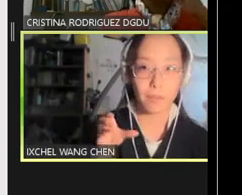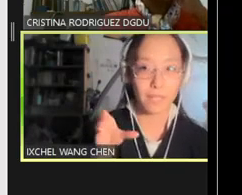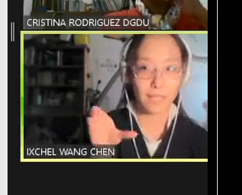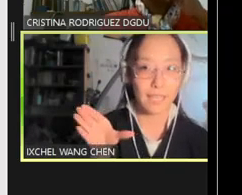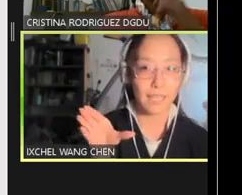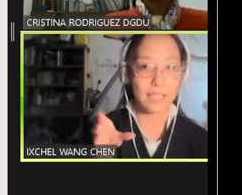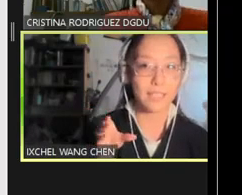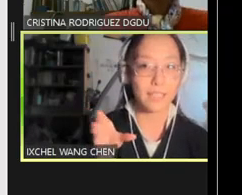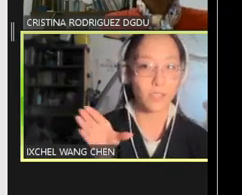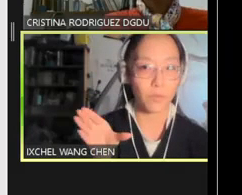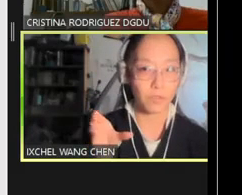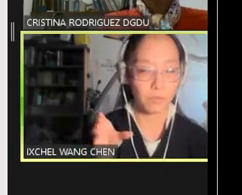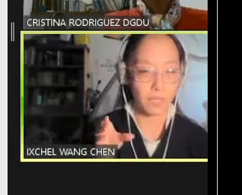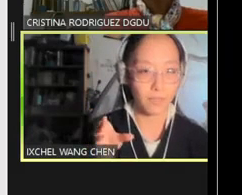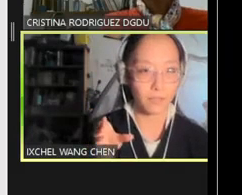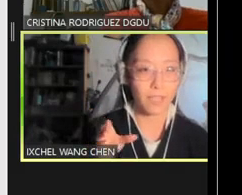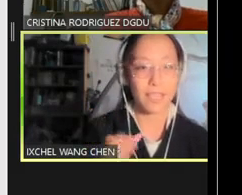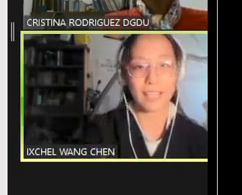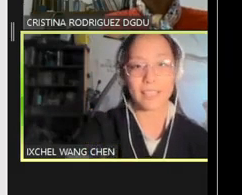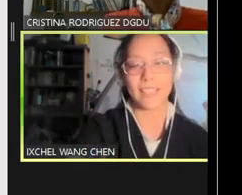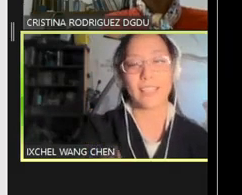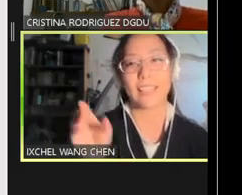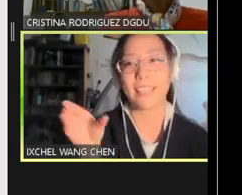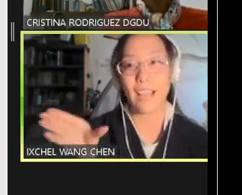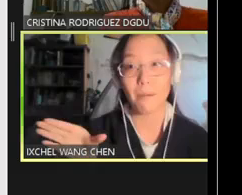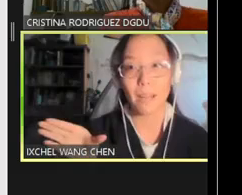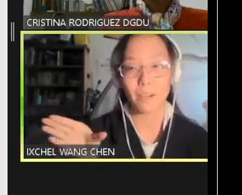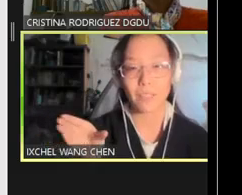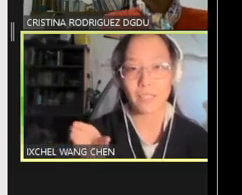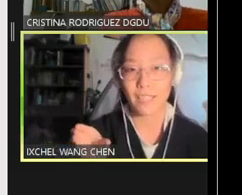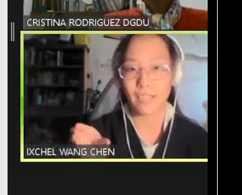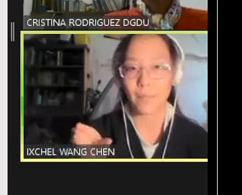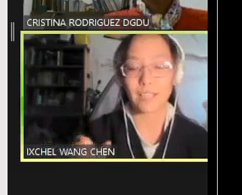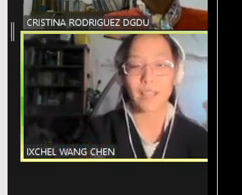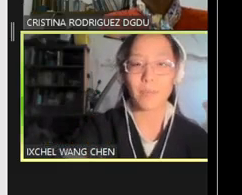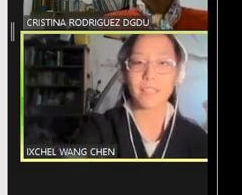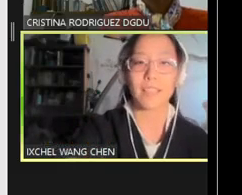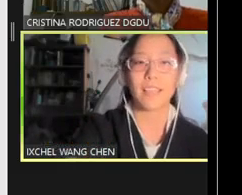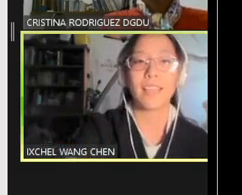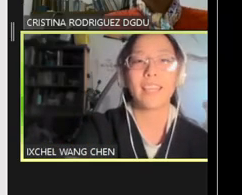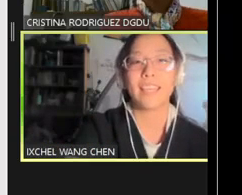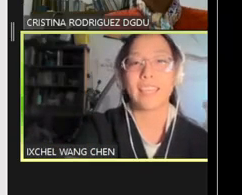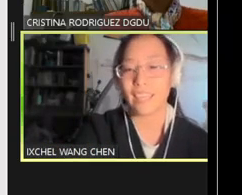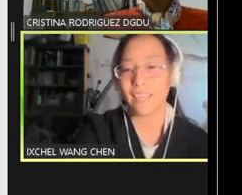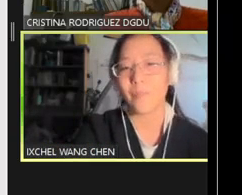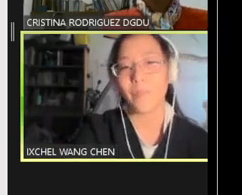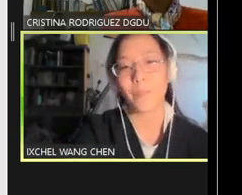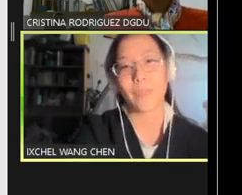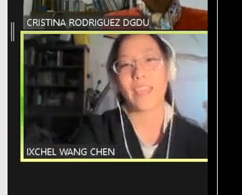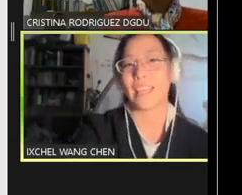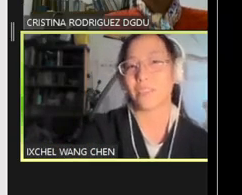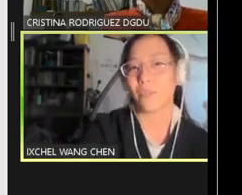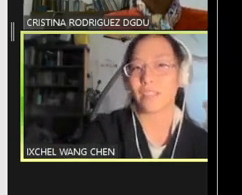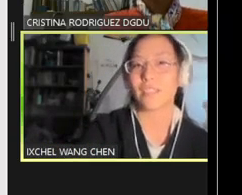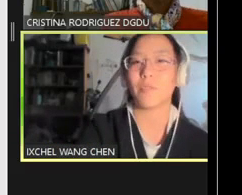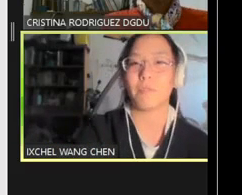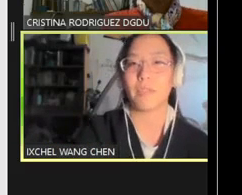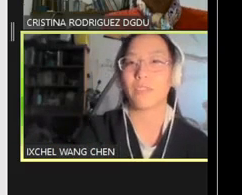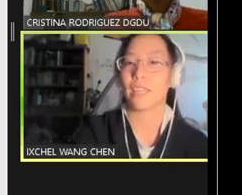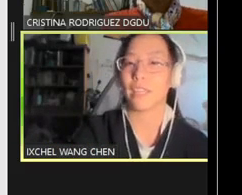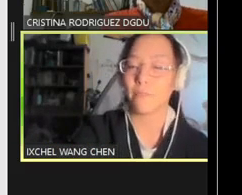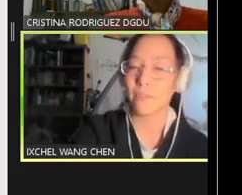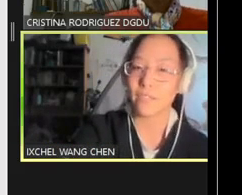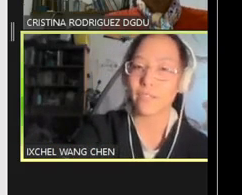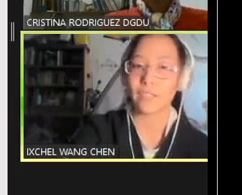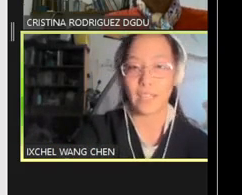esto permite que haya cierto movimiento, es decir, que se abra o se cierra más la pinza. Y esto hace el